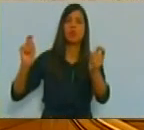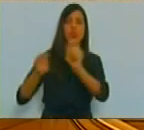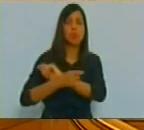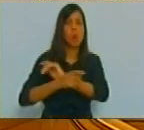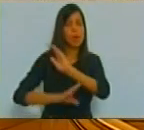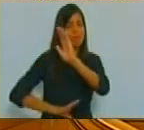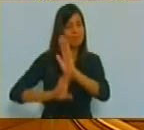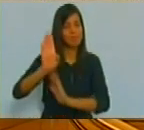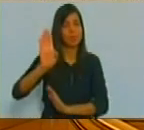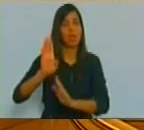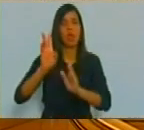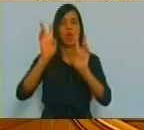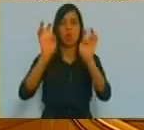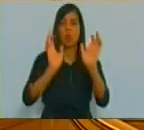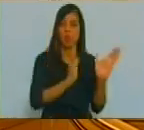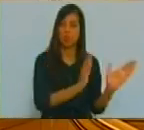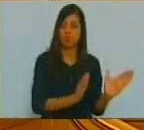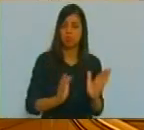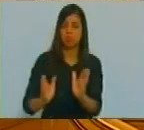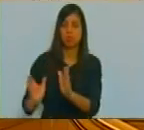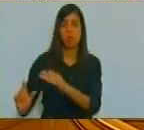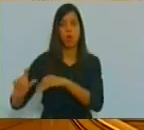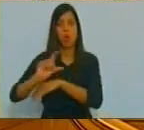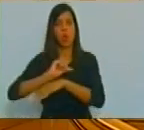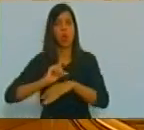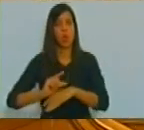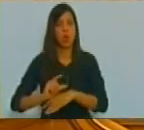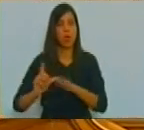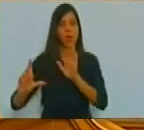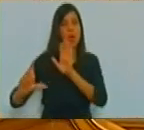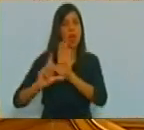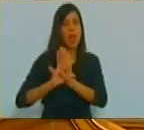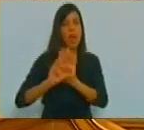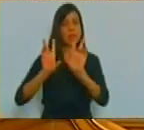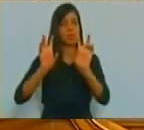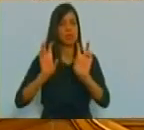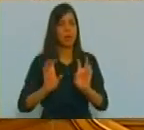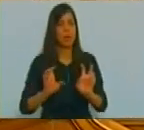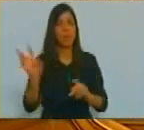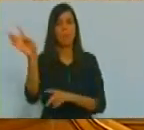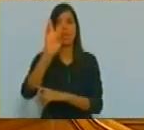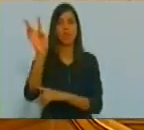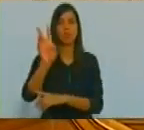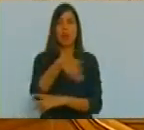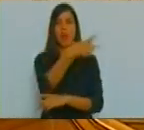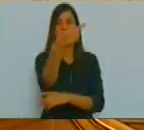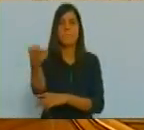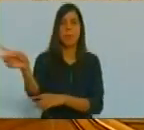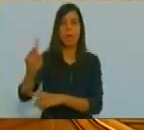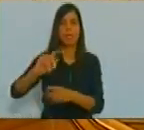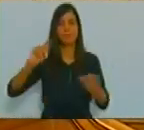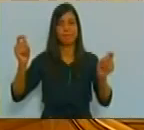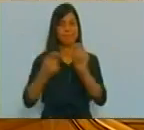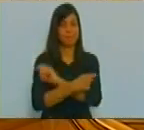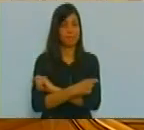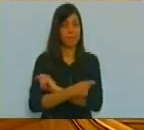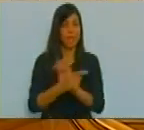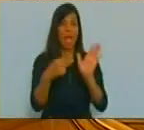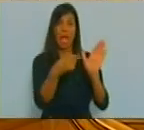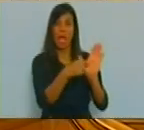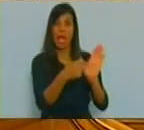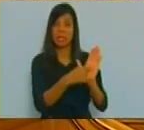orden un nuevo estado unas nuevas leyes y una nueva patria el documento que es el testamento escrito